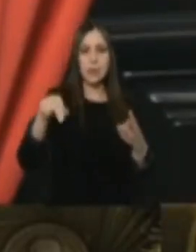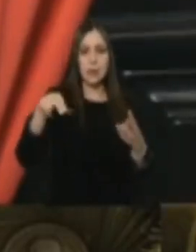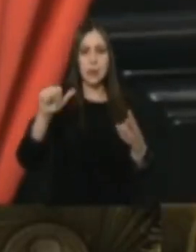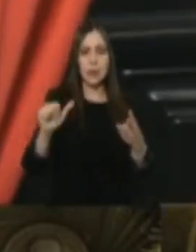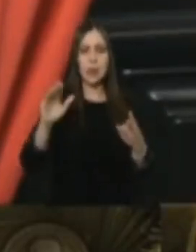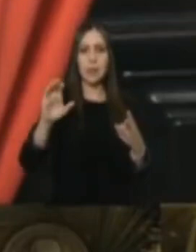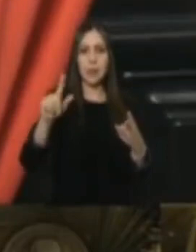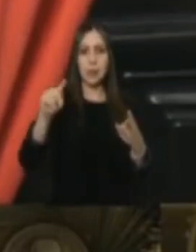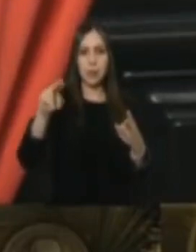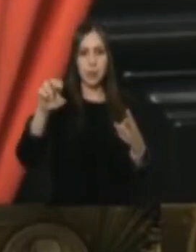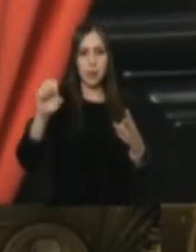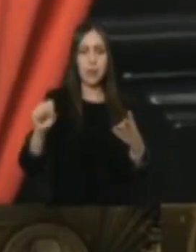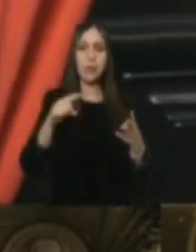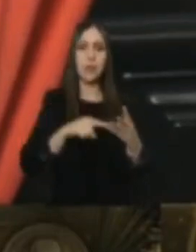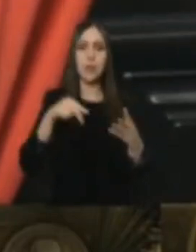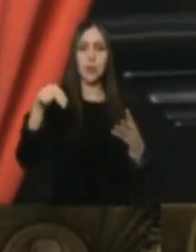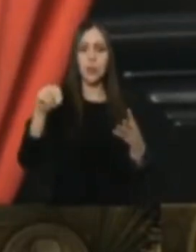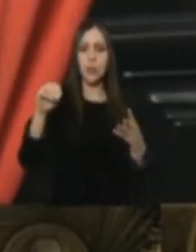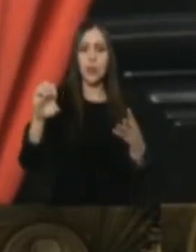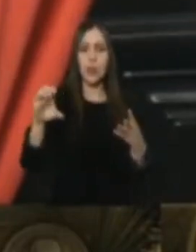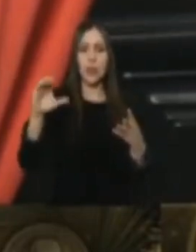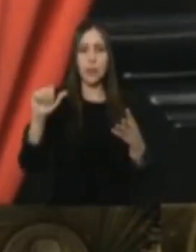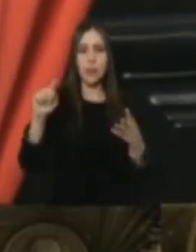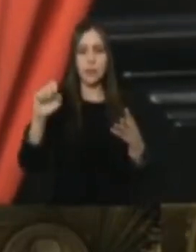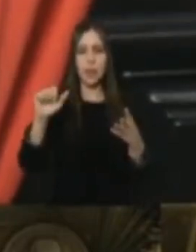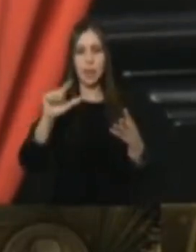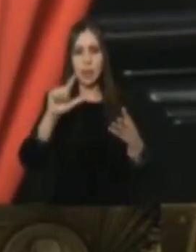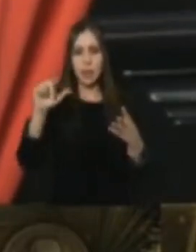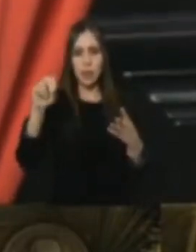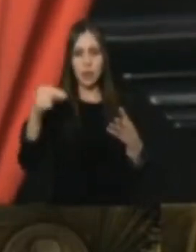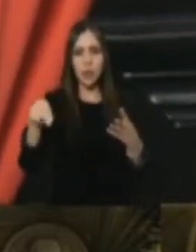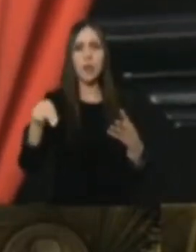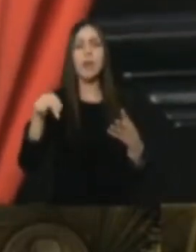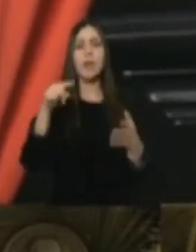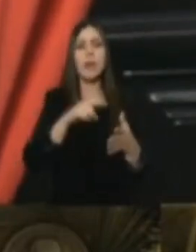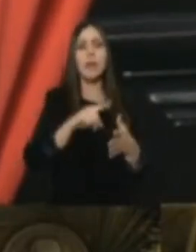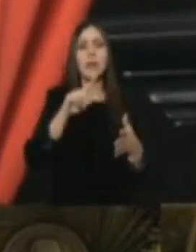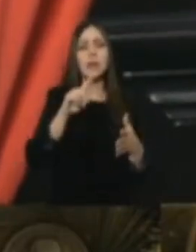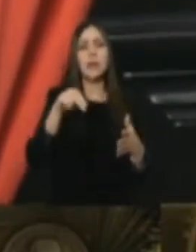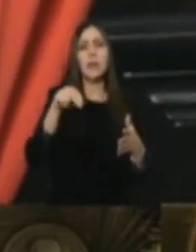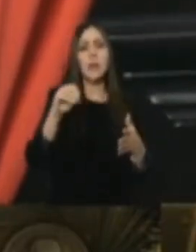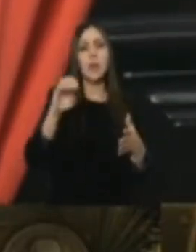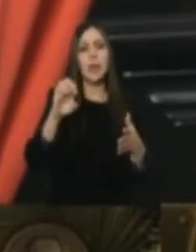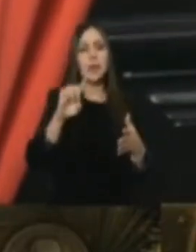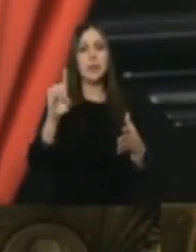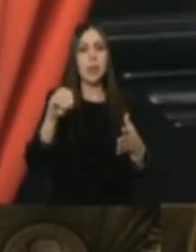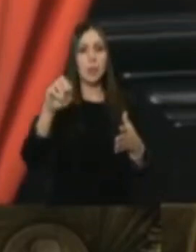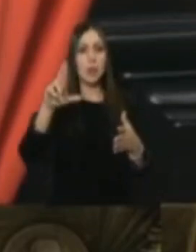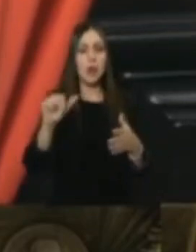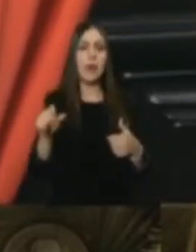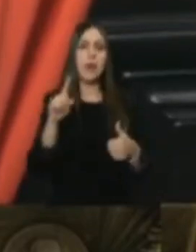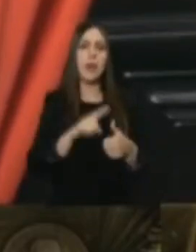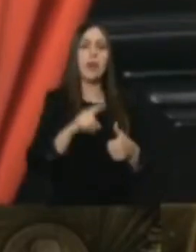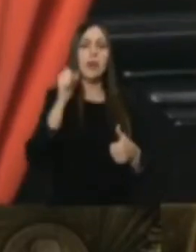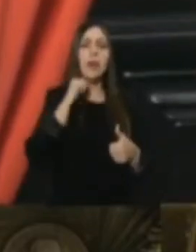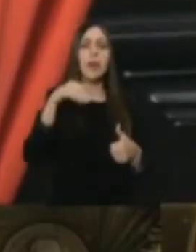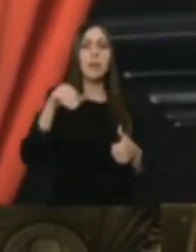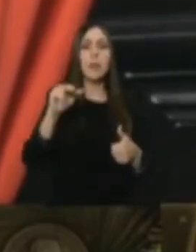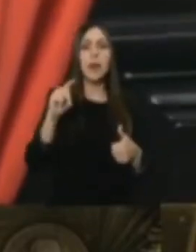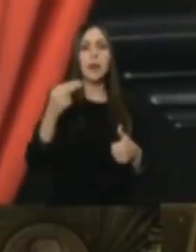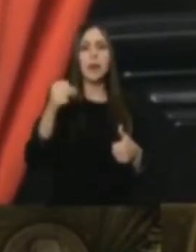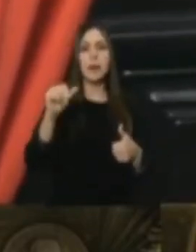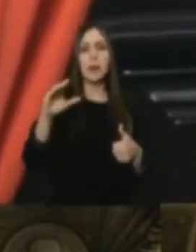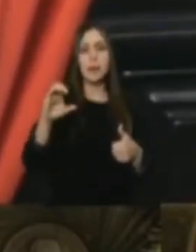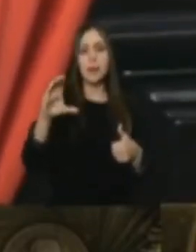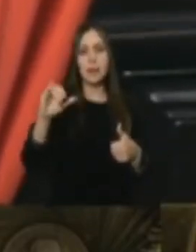el senador Noé Castañón, el senador Rogelio Israel Zamora Guzmán, la senadora Marta Cecilia Márquez Alvarado,